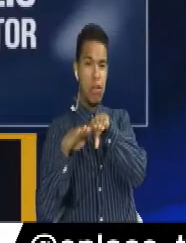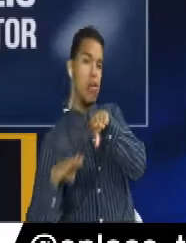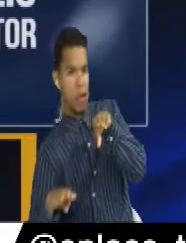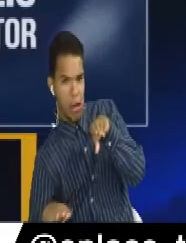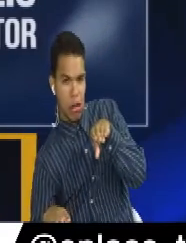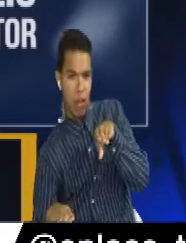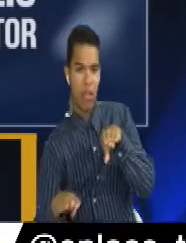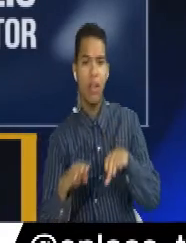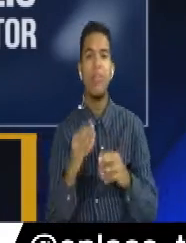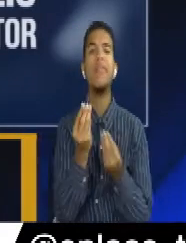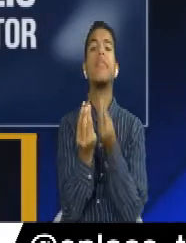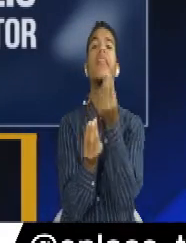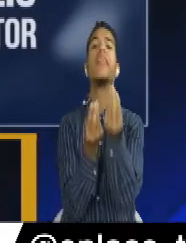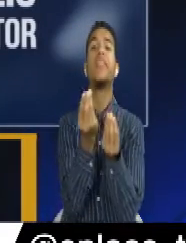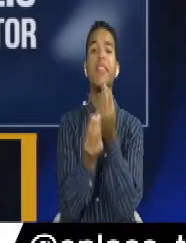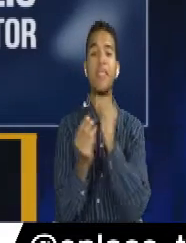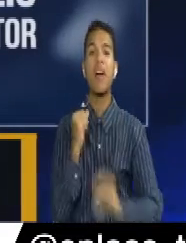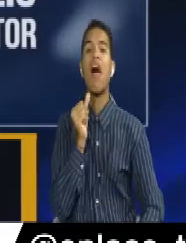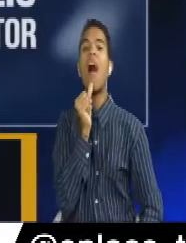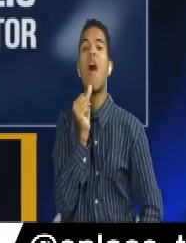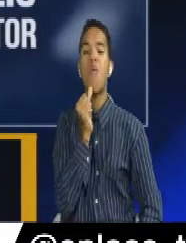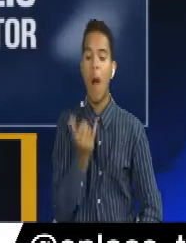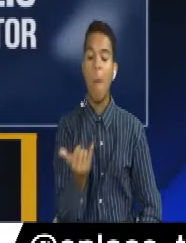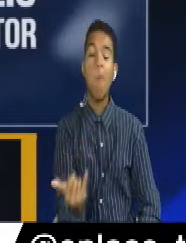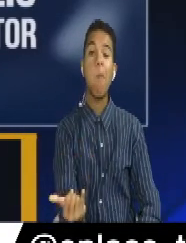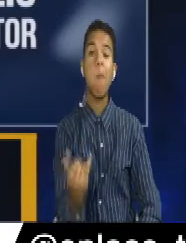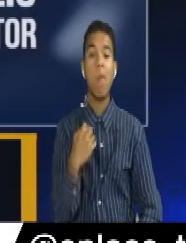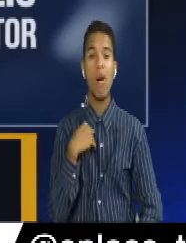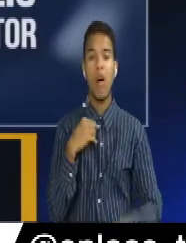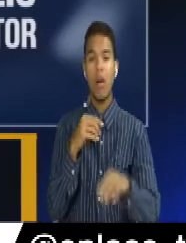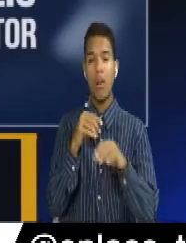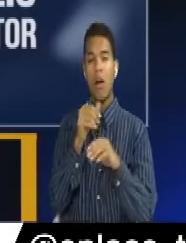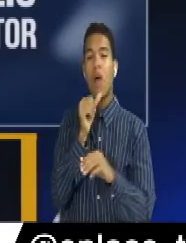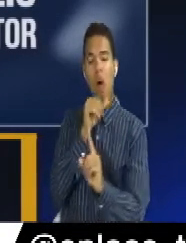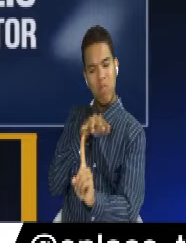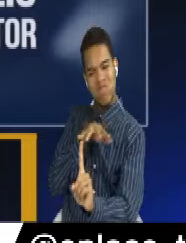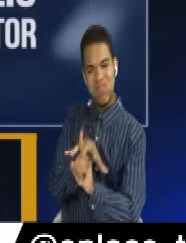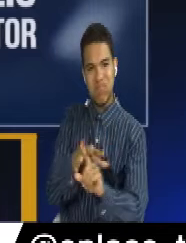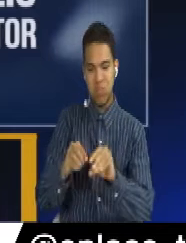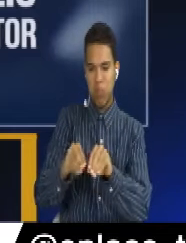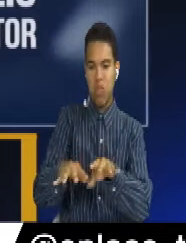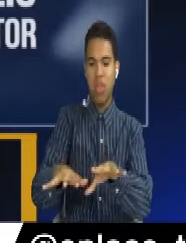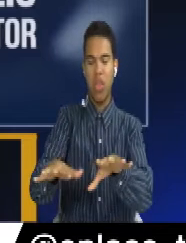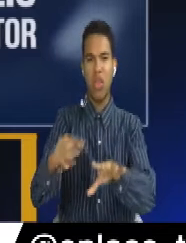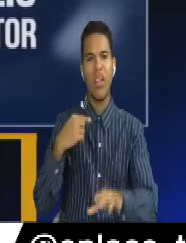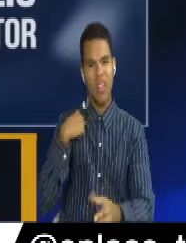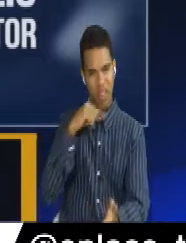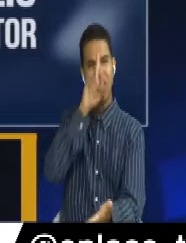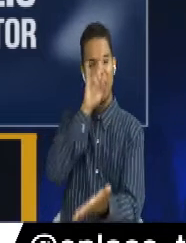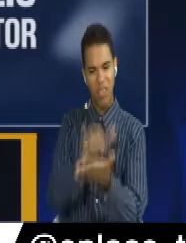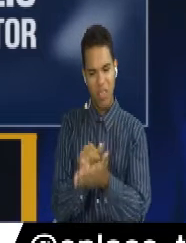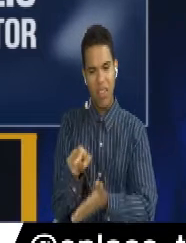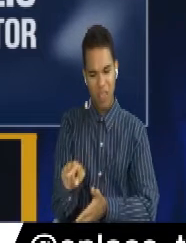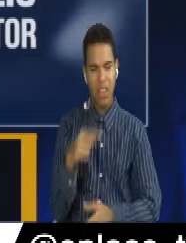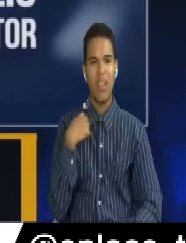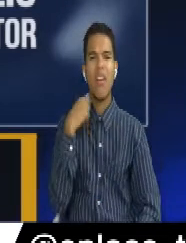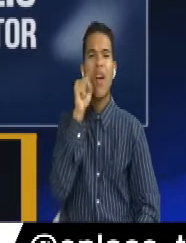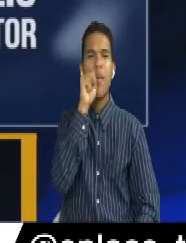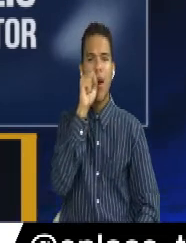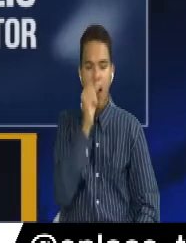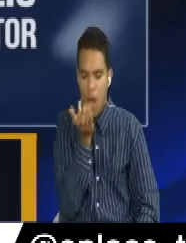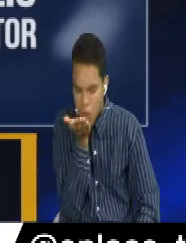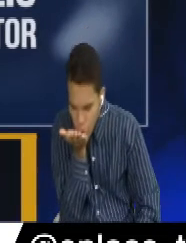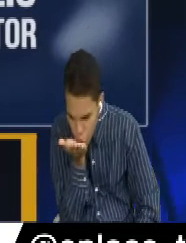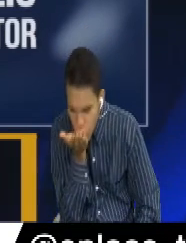lleva ese vehículo, y al caer a esa fuente, creo que es la que abastece el acueducto de Barranca. Entonces imagínense que no va a ser la población, sino